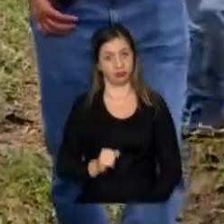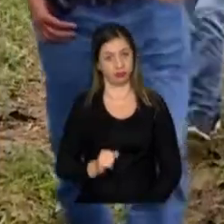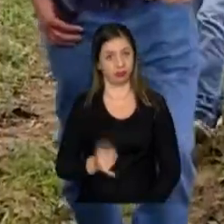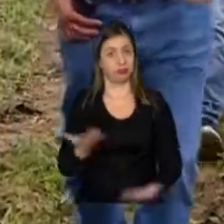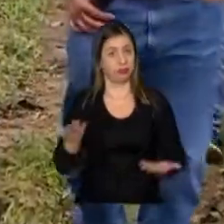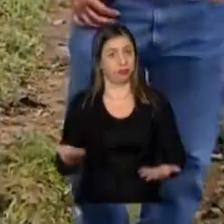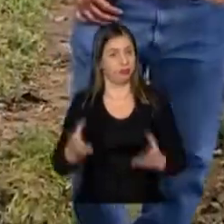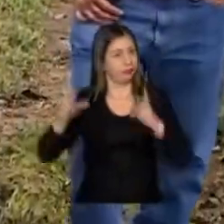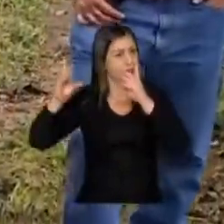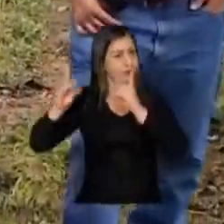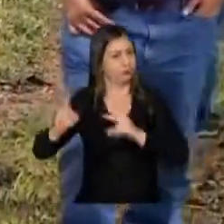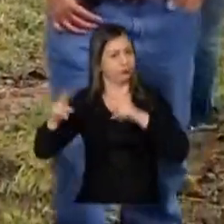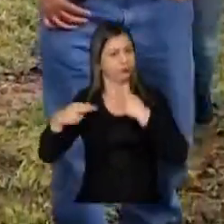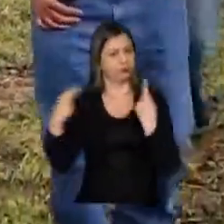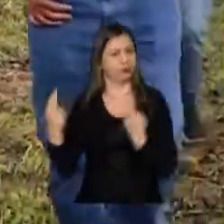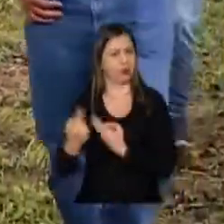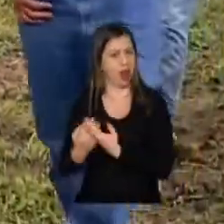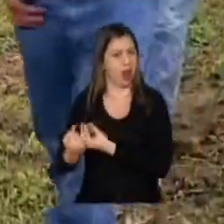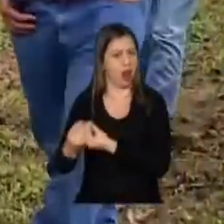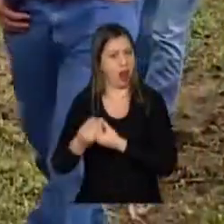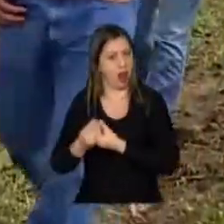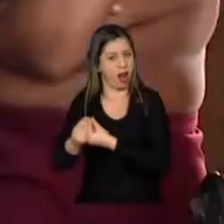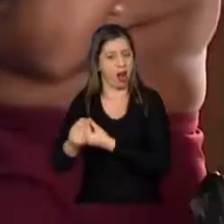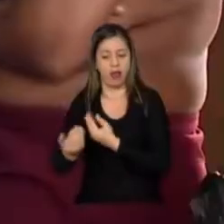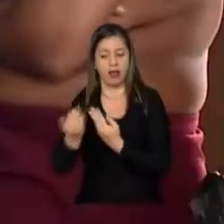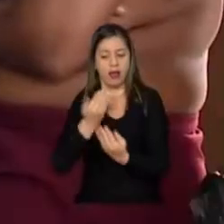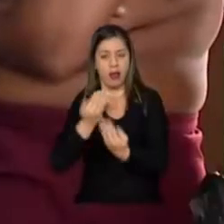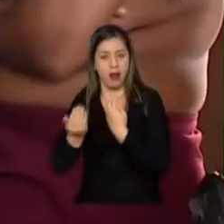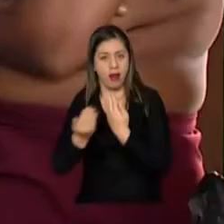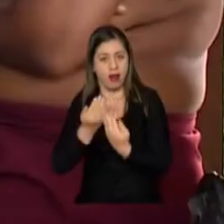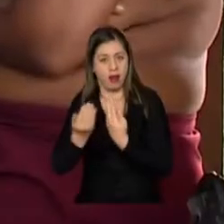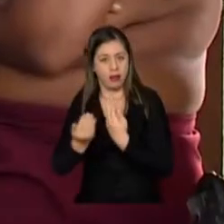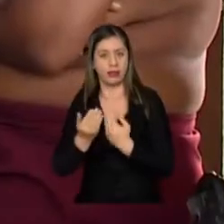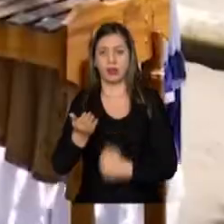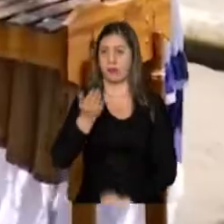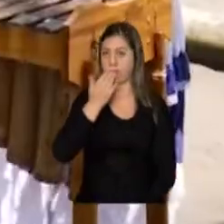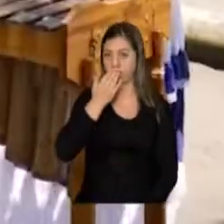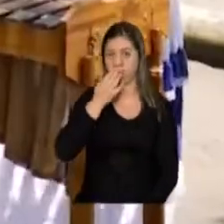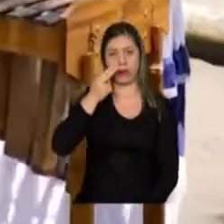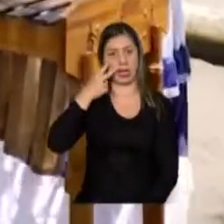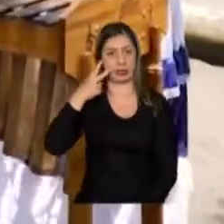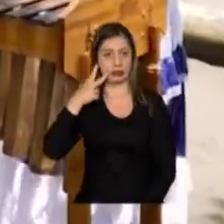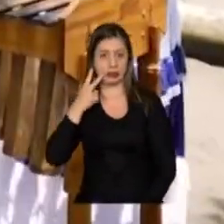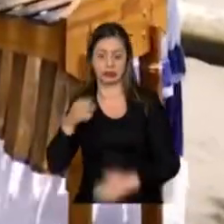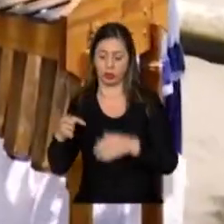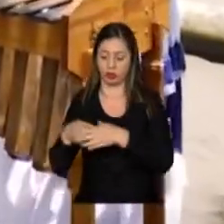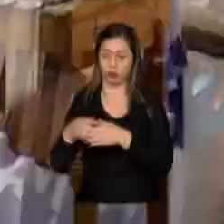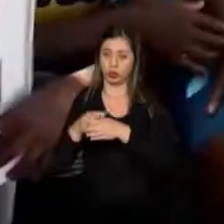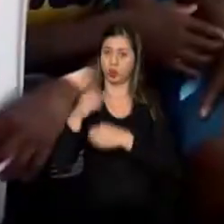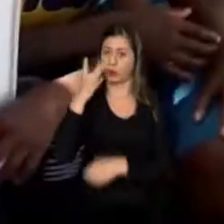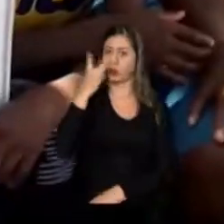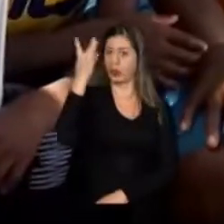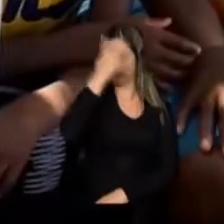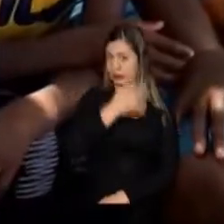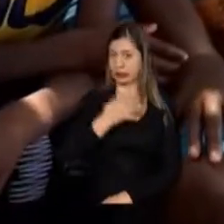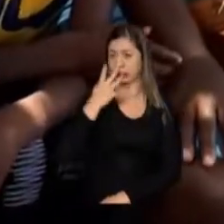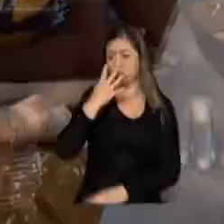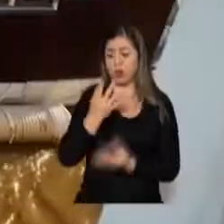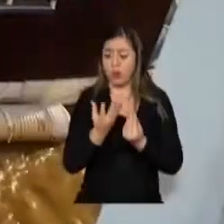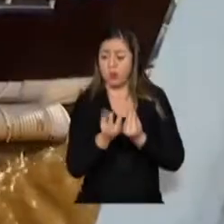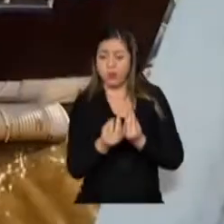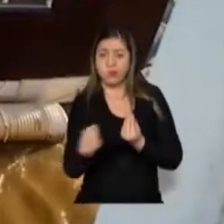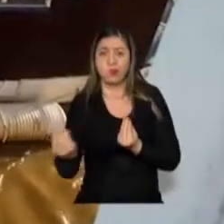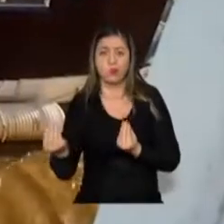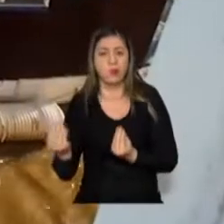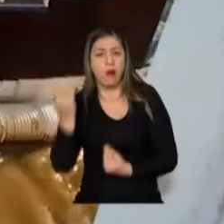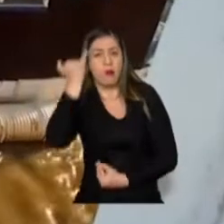Esto lo decidieron reuniendo comunidades campesinas, indígenas, comunidades negras y muchos grupos